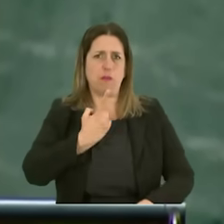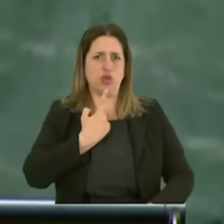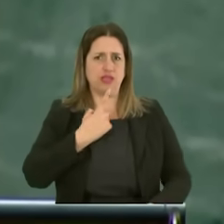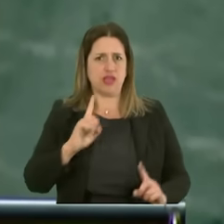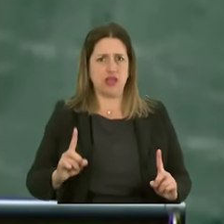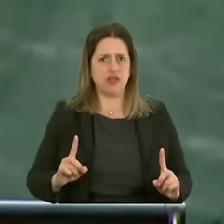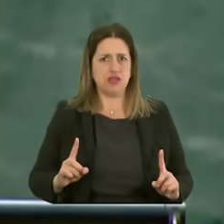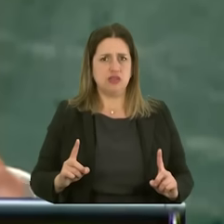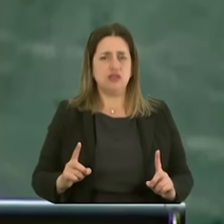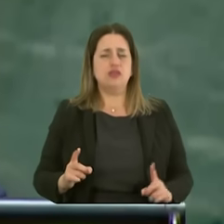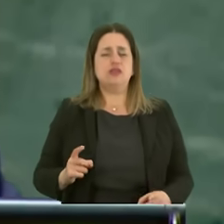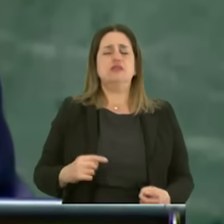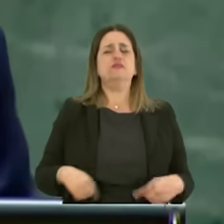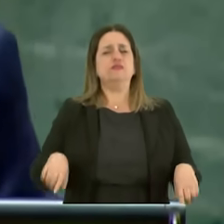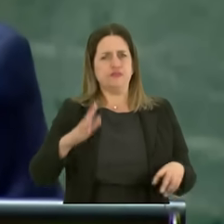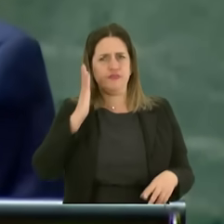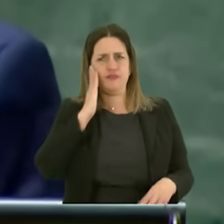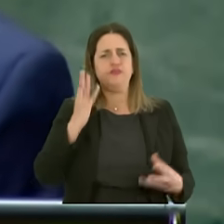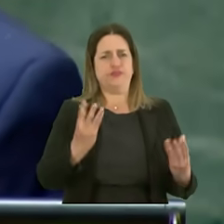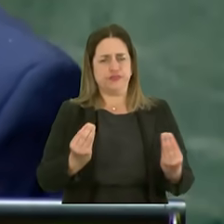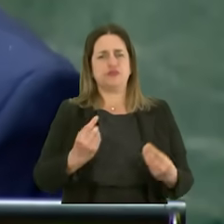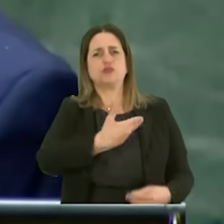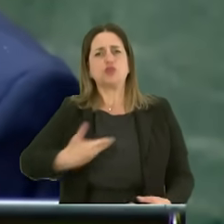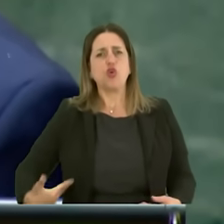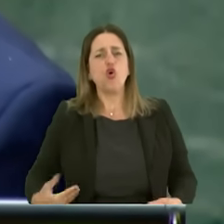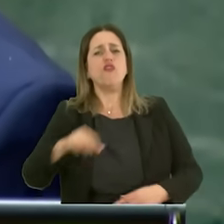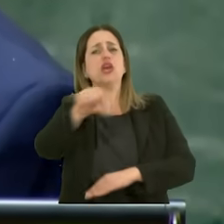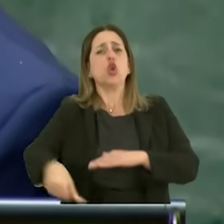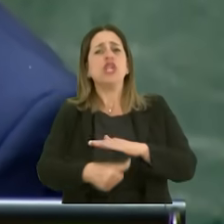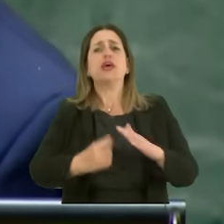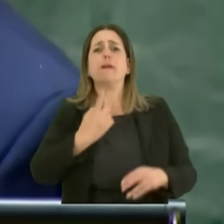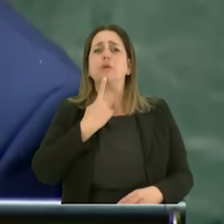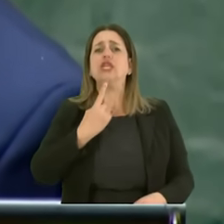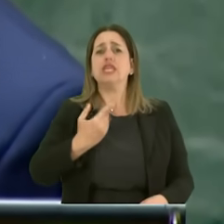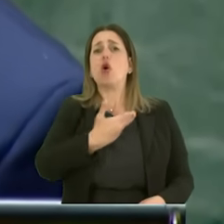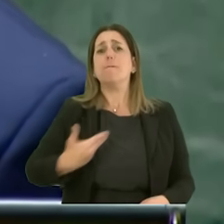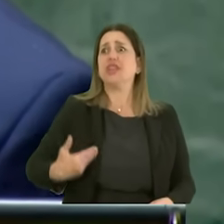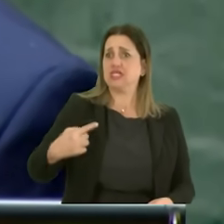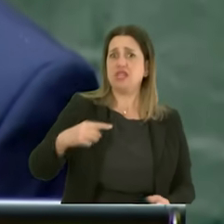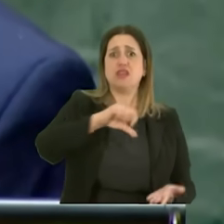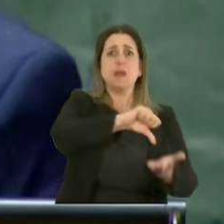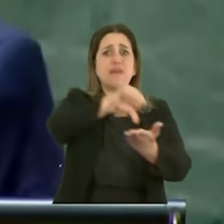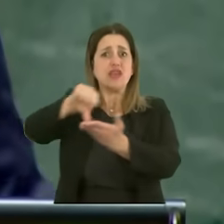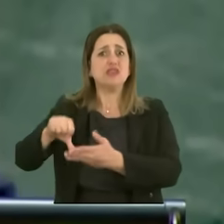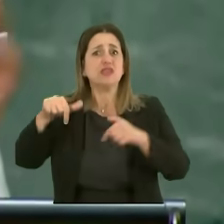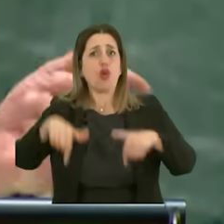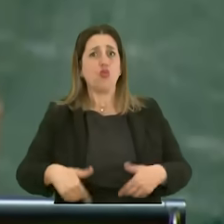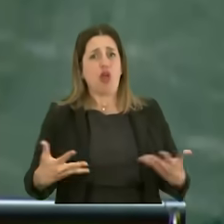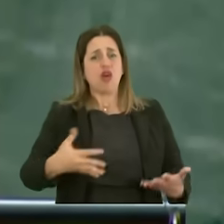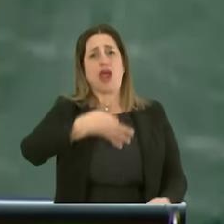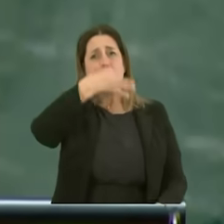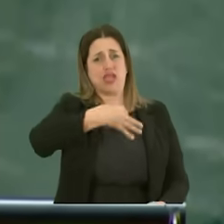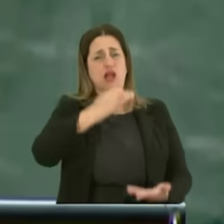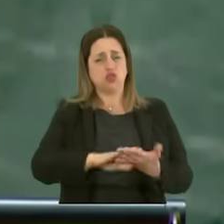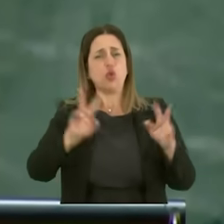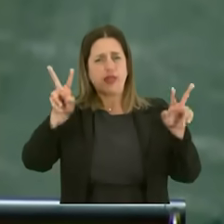arbitraria s que muchos gobernantes jef de gobierno jef de estado en este estrado han hablado